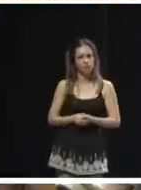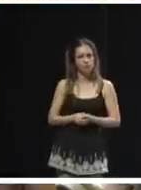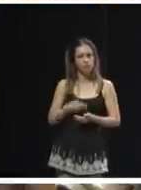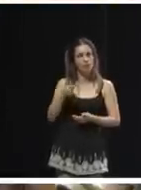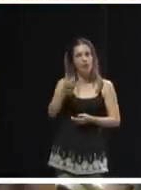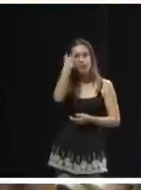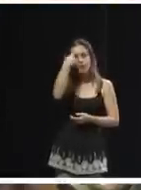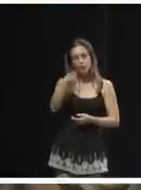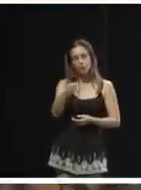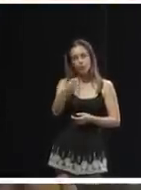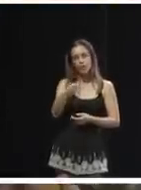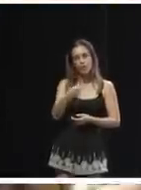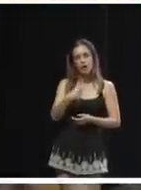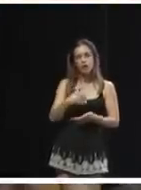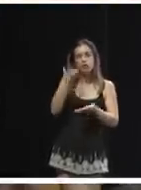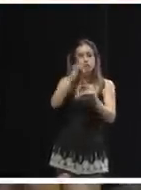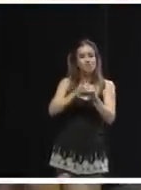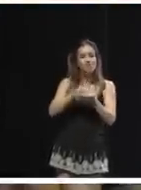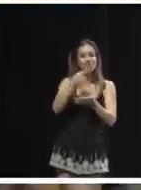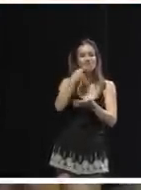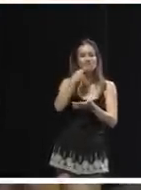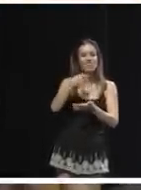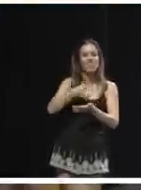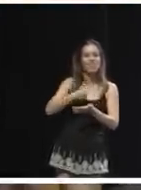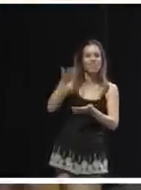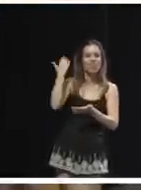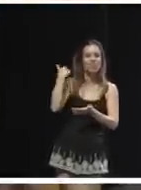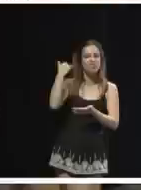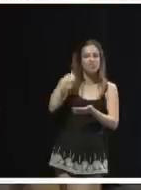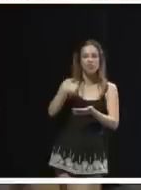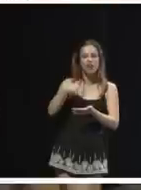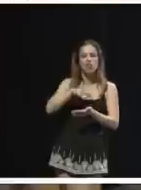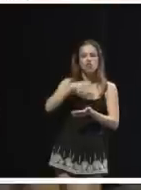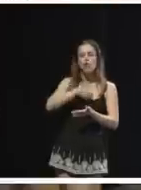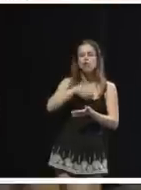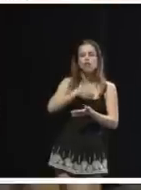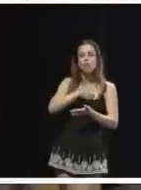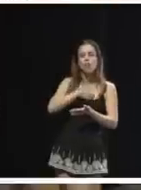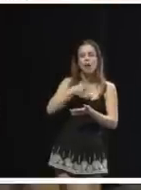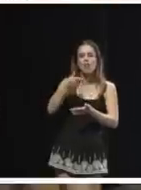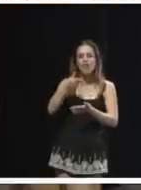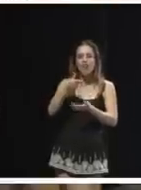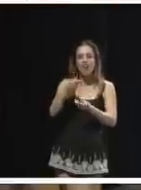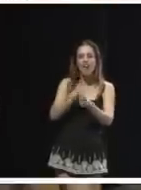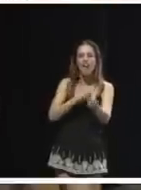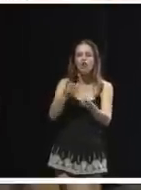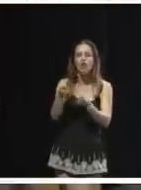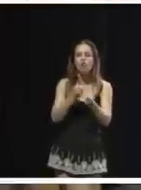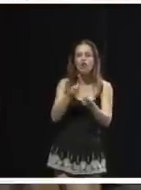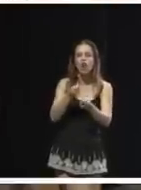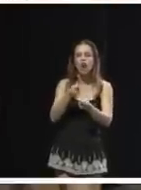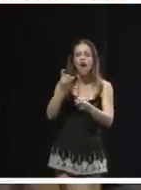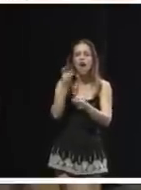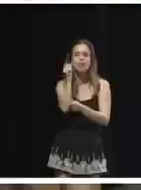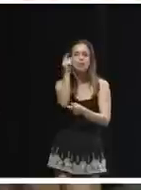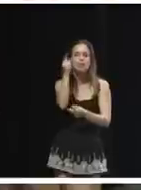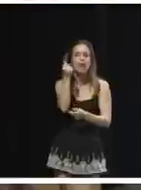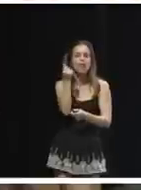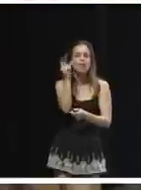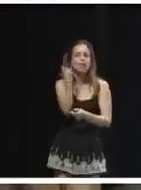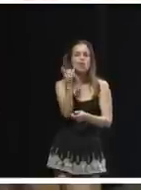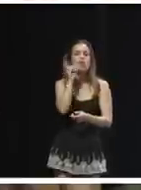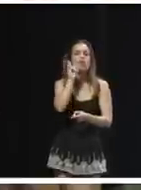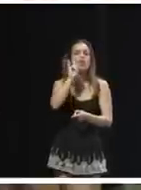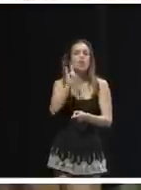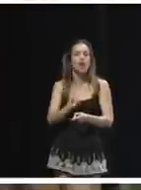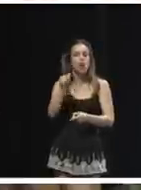Recordad cuando nos decían que no se podía intervenir el precio de la luz. Nos llegaron a decir que